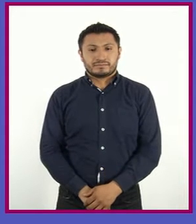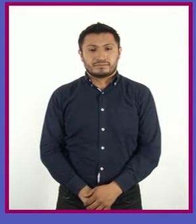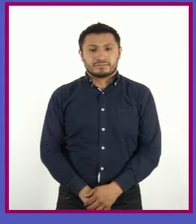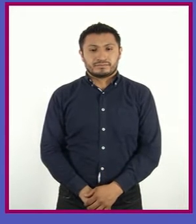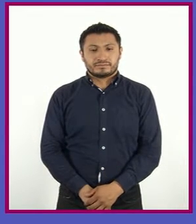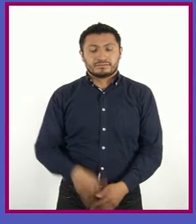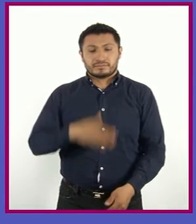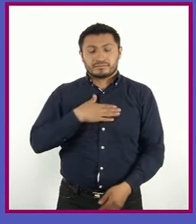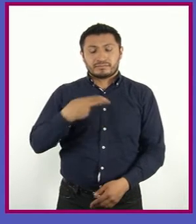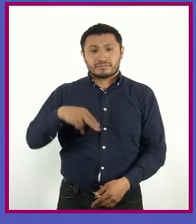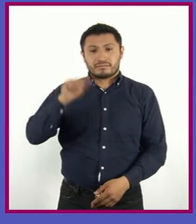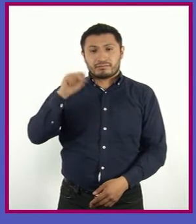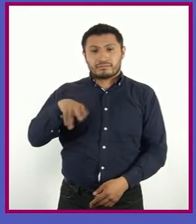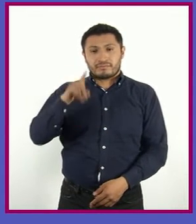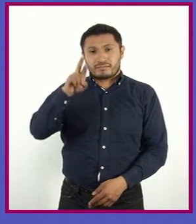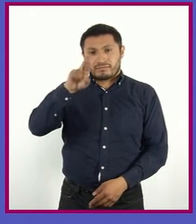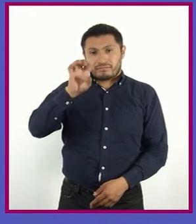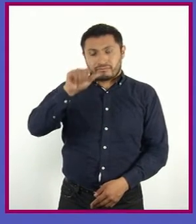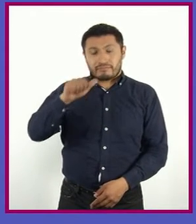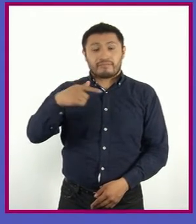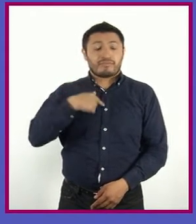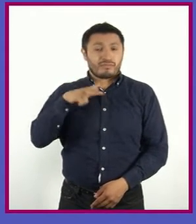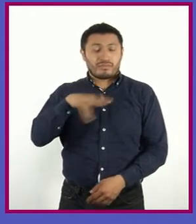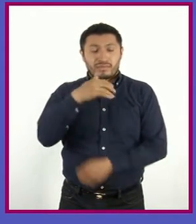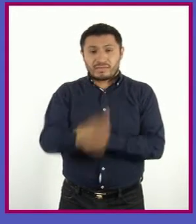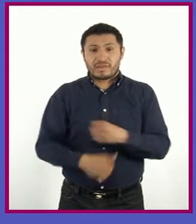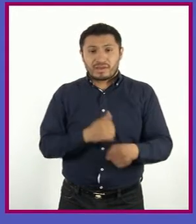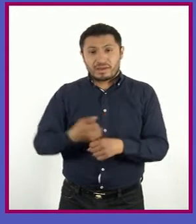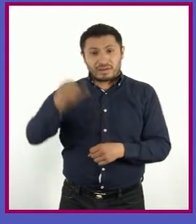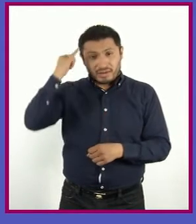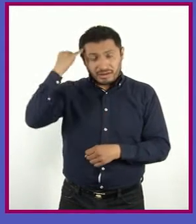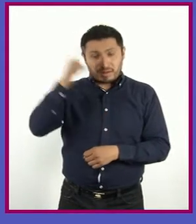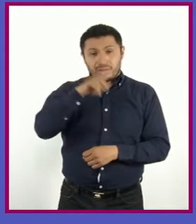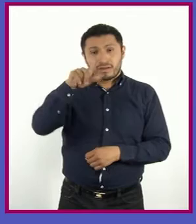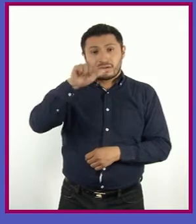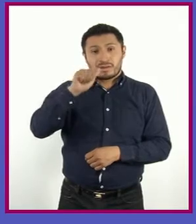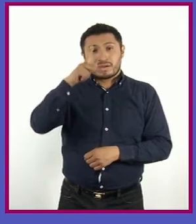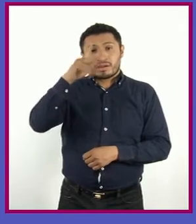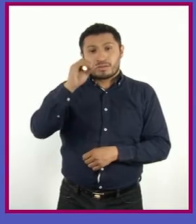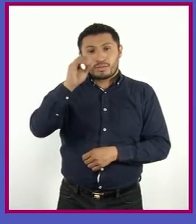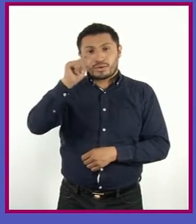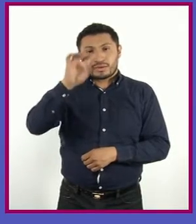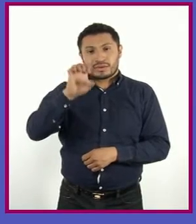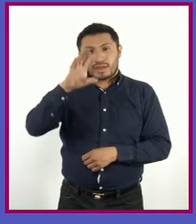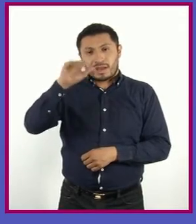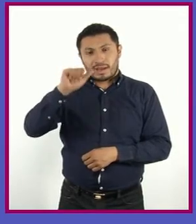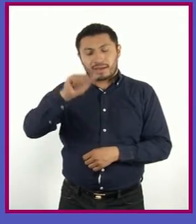Me llamo Andrea Martínez, tengo 18 años y soy indígena zapoteca.